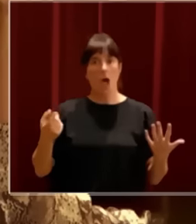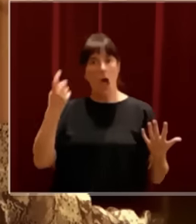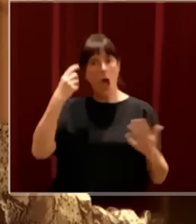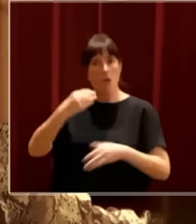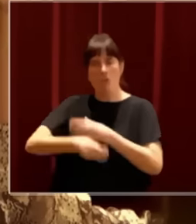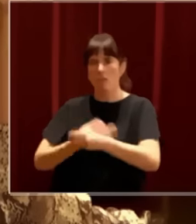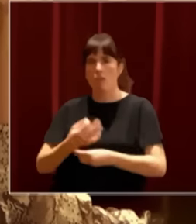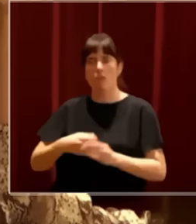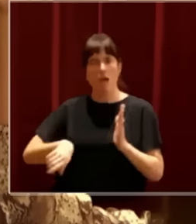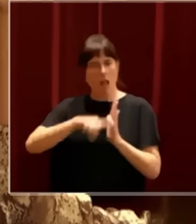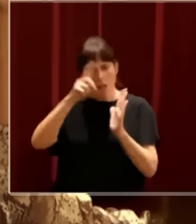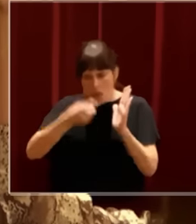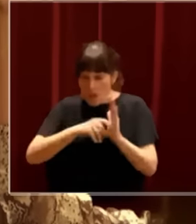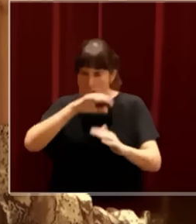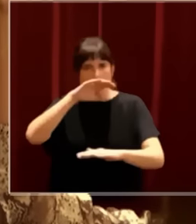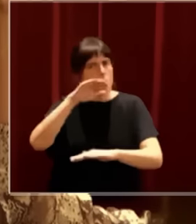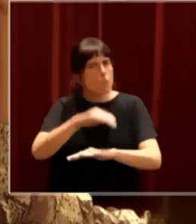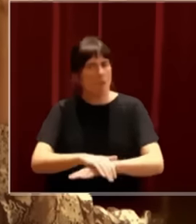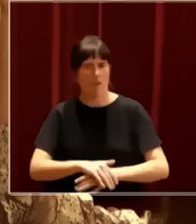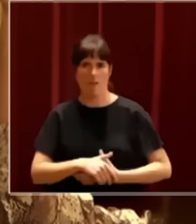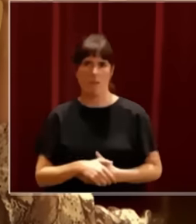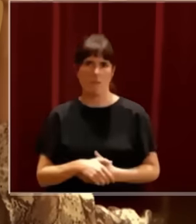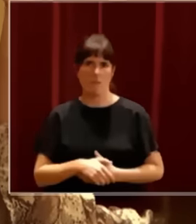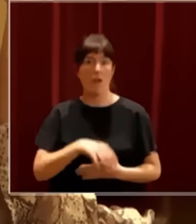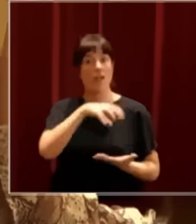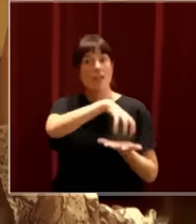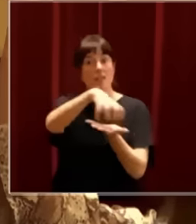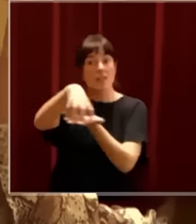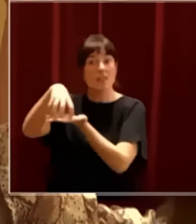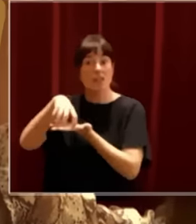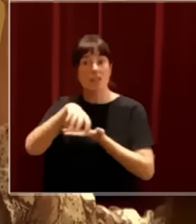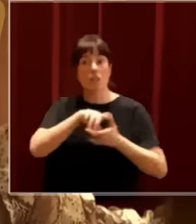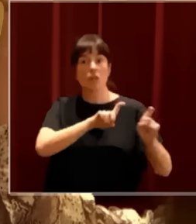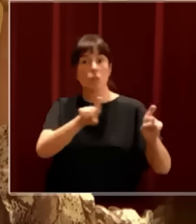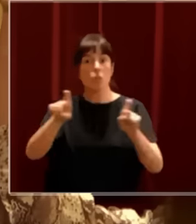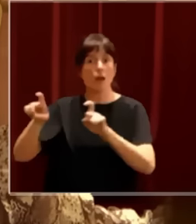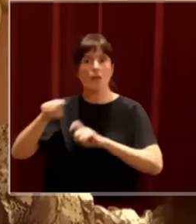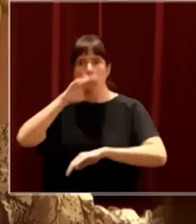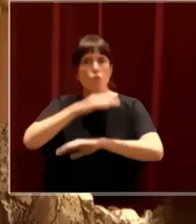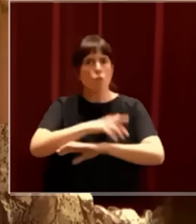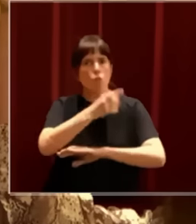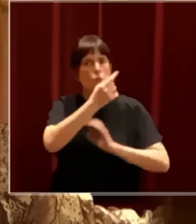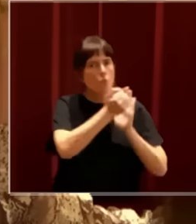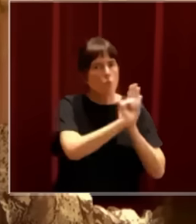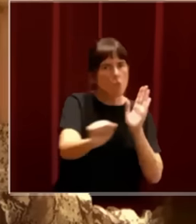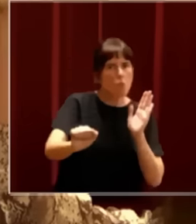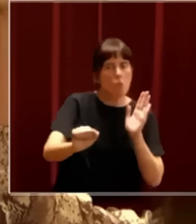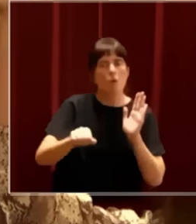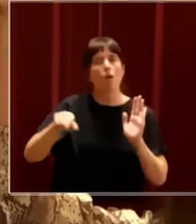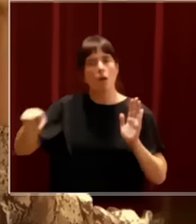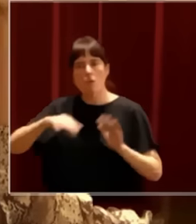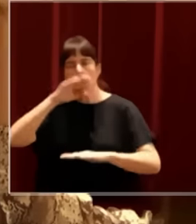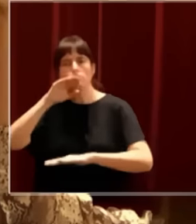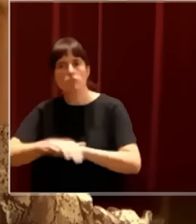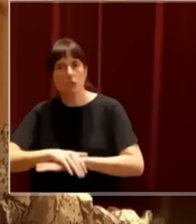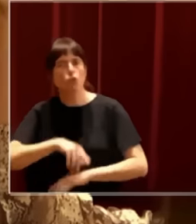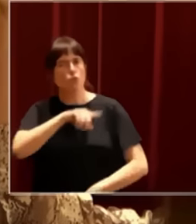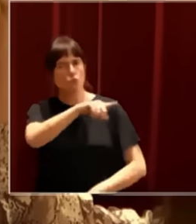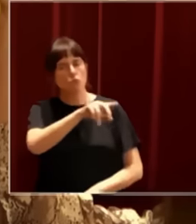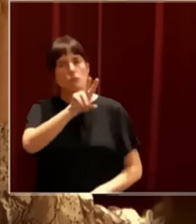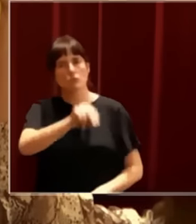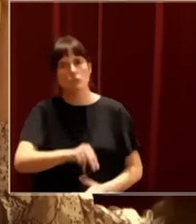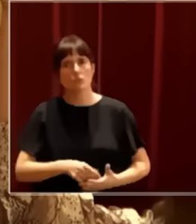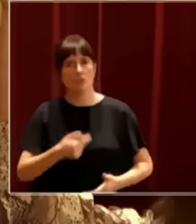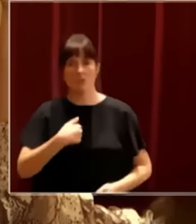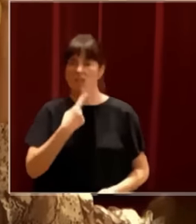Que todos los centros educativos se incumplen y usted, señor Armengol, también. Y créame que lo